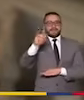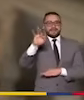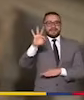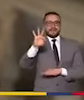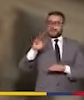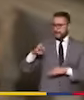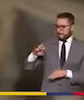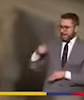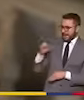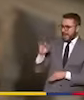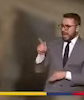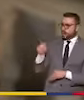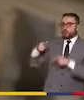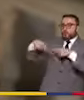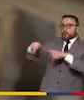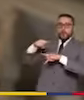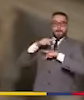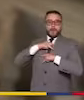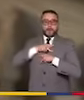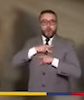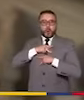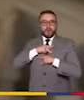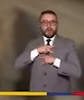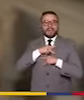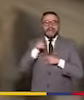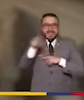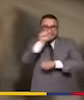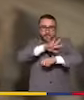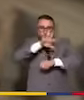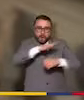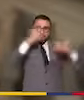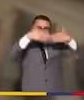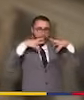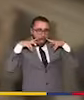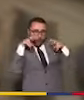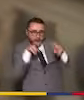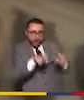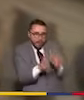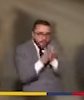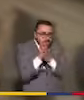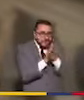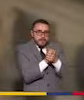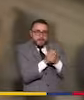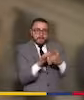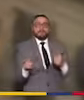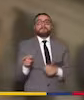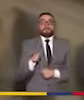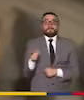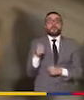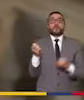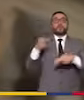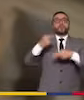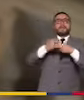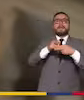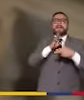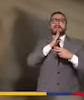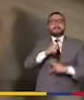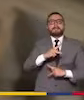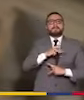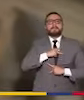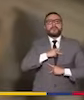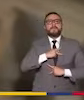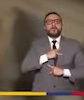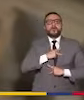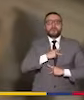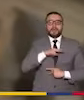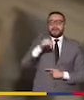Pegasus, el software de espionaje. Nombre de la cuenta o propietario de la cuenta: